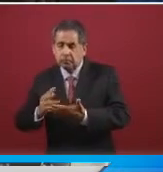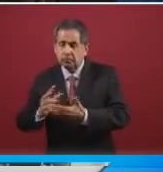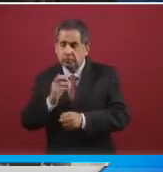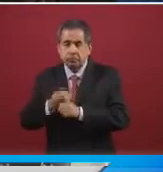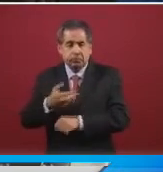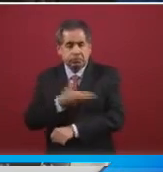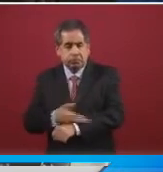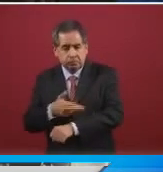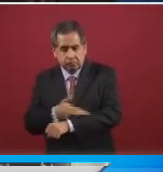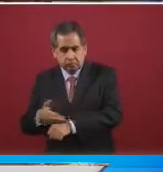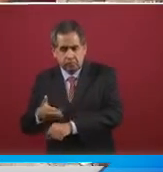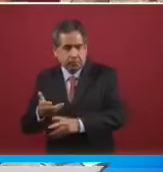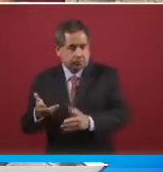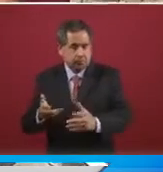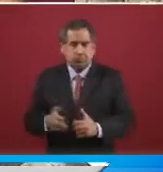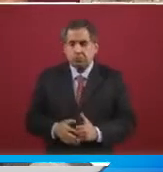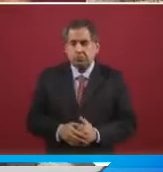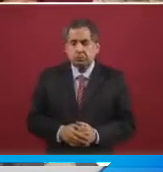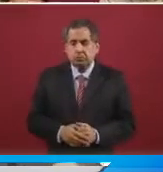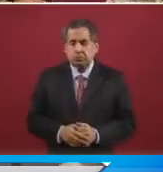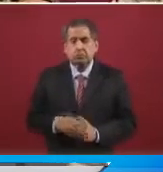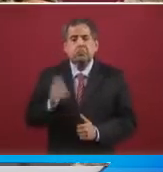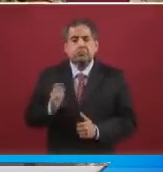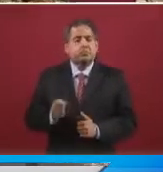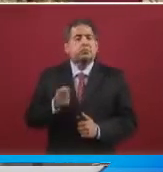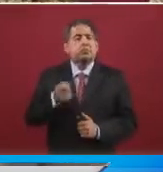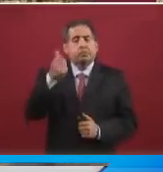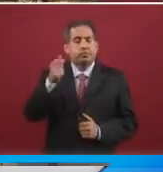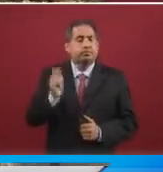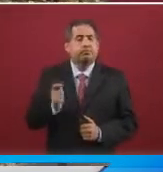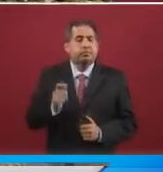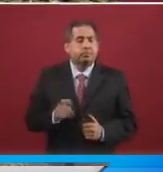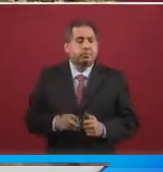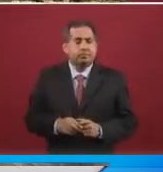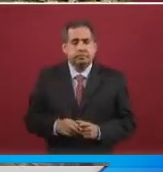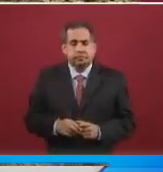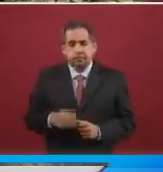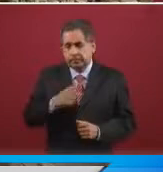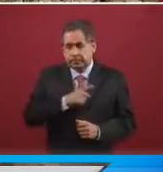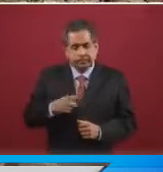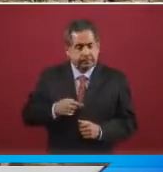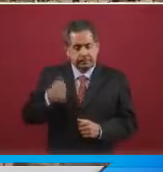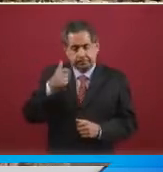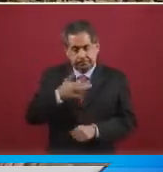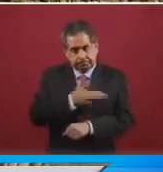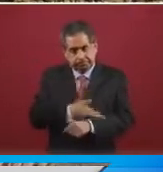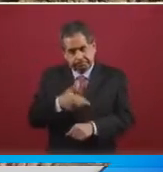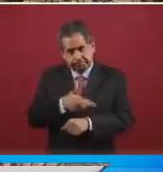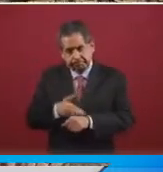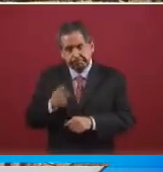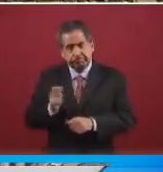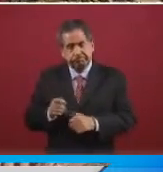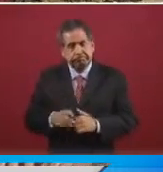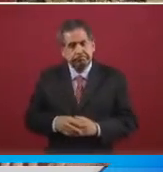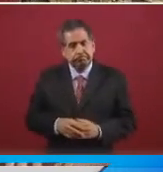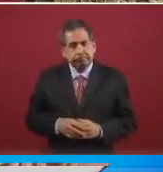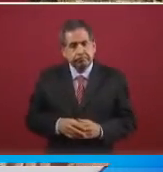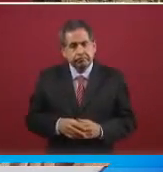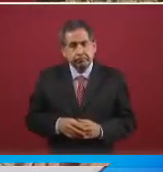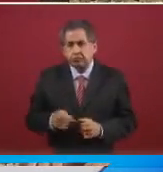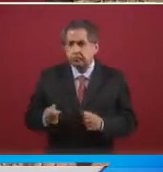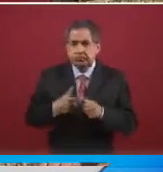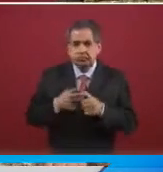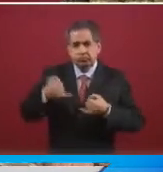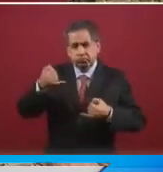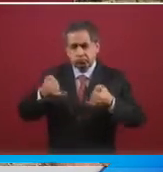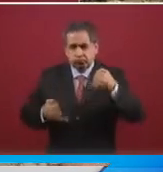Catitla, y el juez recomendó que se realizaran las mismas denuncias en contra del expresidente Enrique Peña Nieto. El presidente reitera que es un proceso que